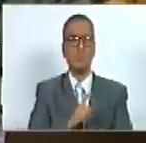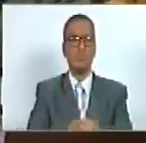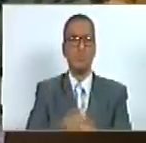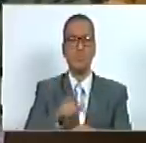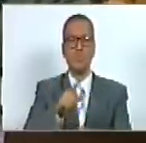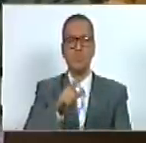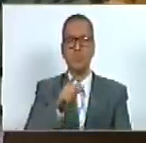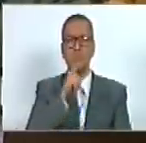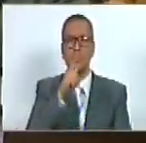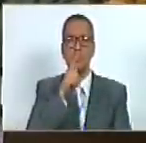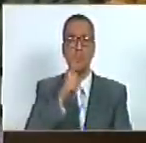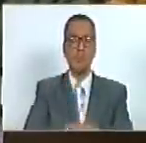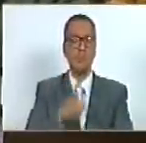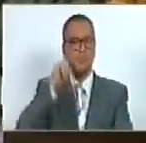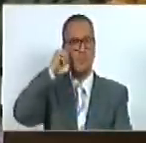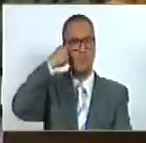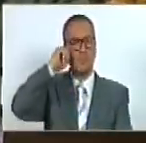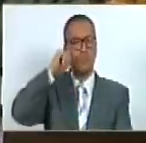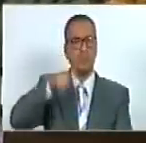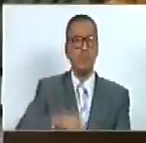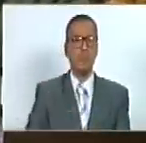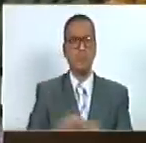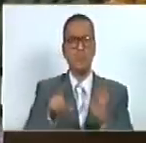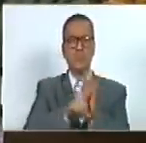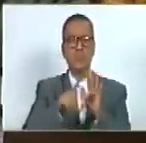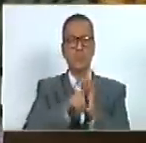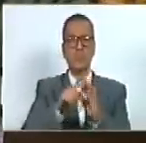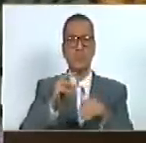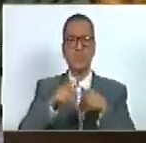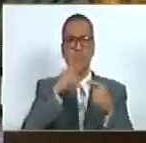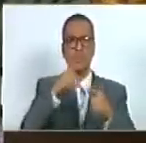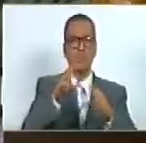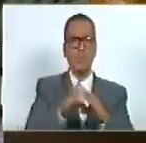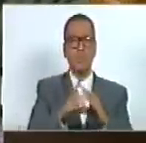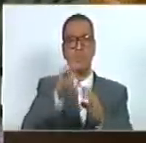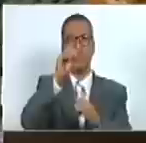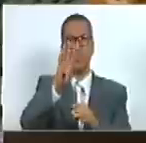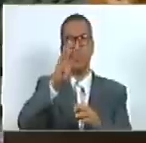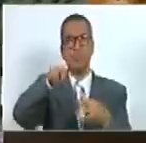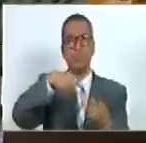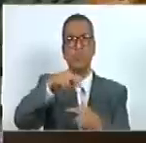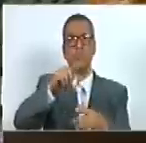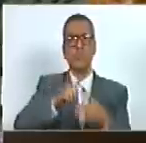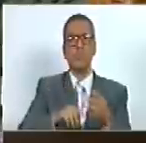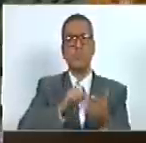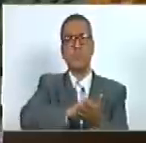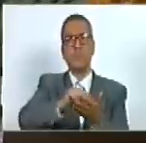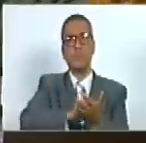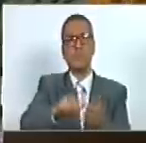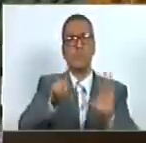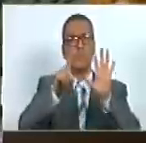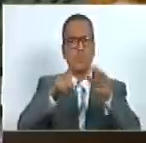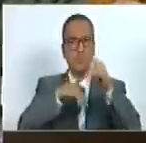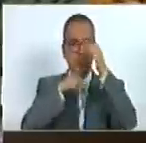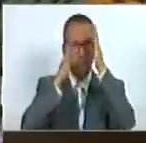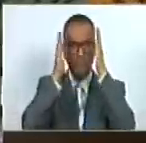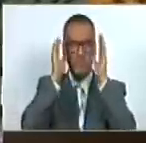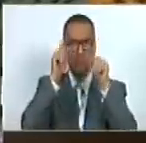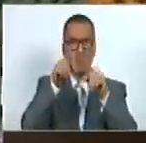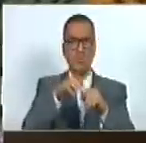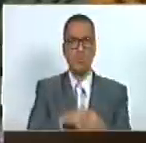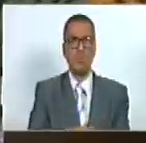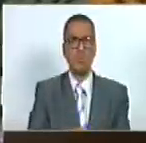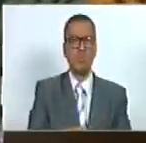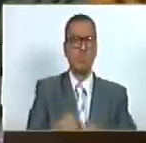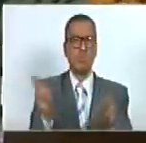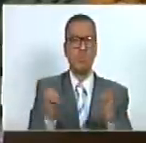grave, y que recuerdo que la Ley de Partidos Políticos de la Cuarta República, artículo 6, alerta que